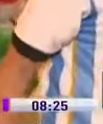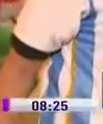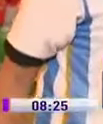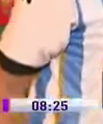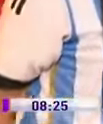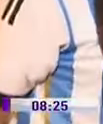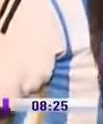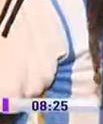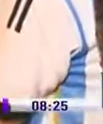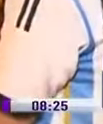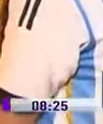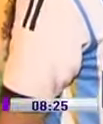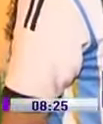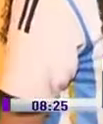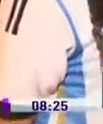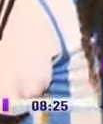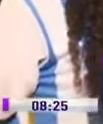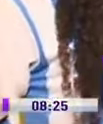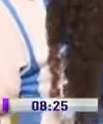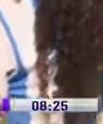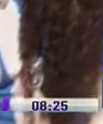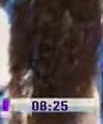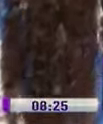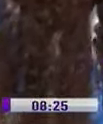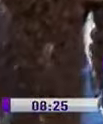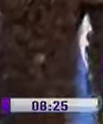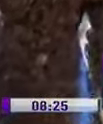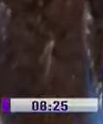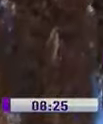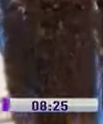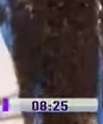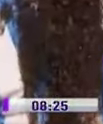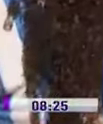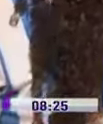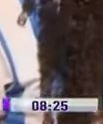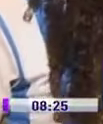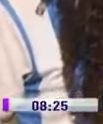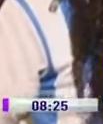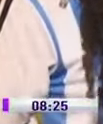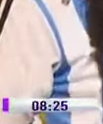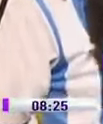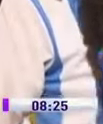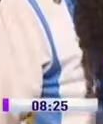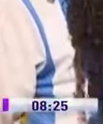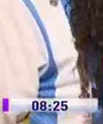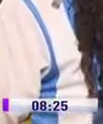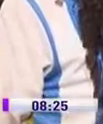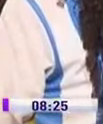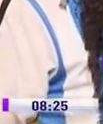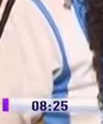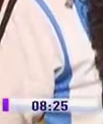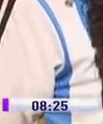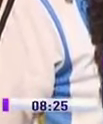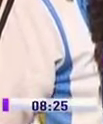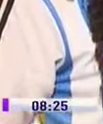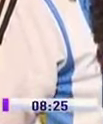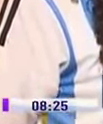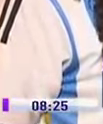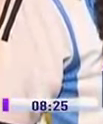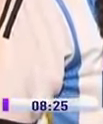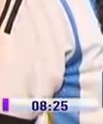grande! ¿Cuánto le costó al Muchurruna traerte a jugar acá? No, no, bien. Esperando que las cosas salgan de la mejor manera y puedes disfrutar